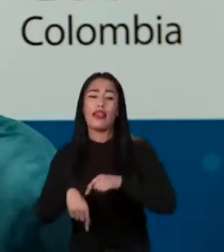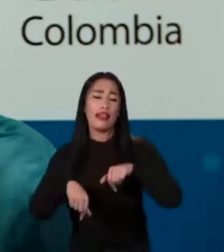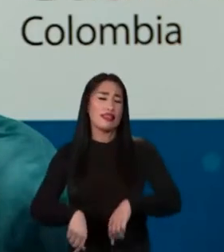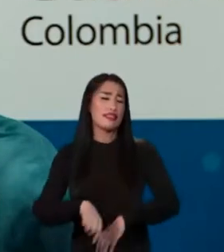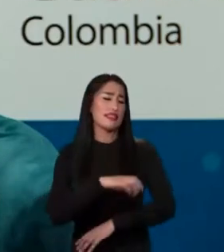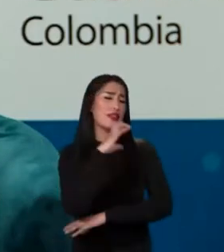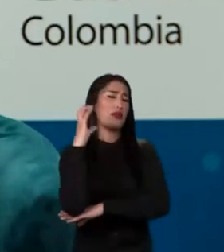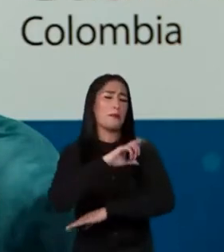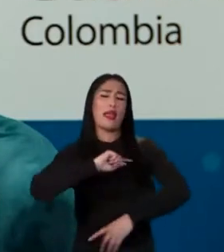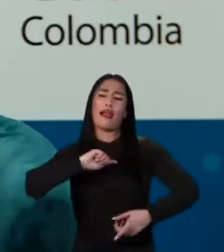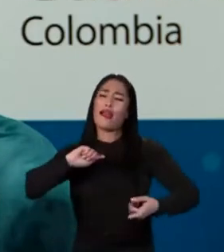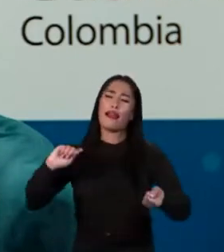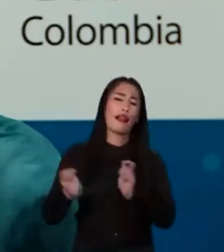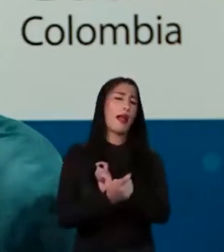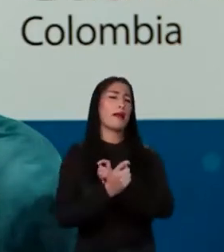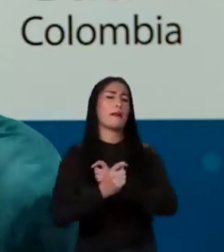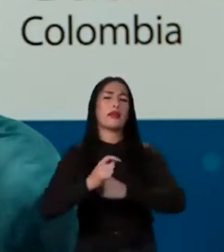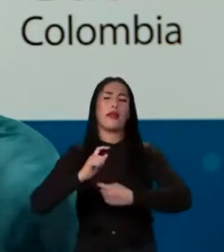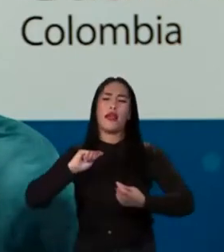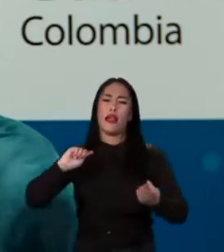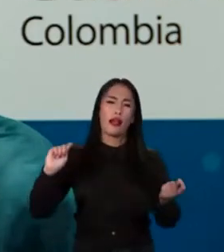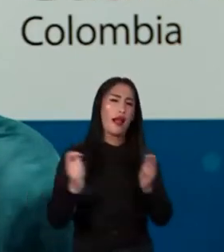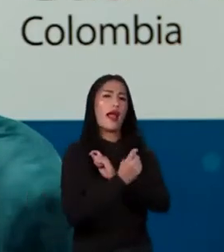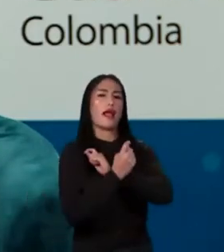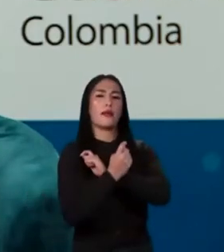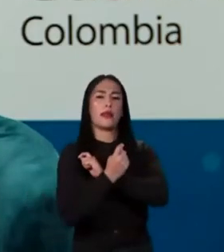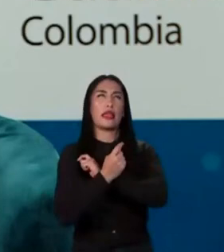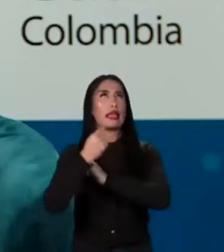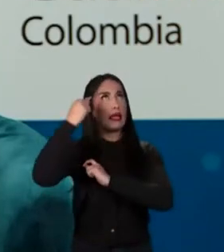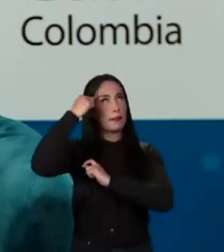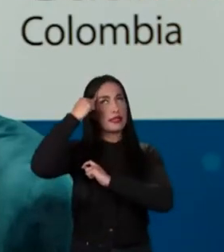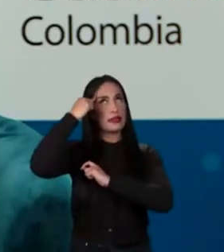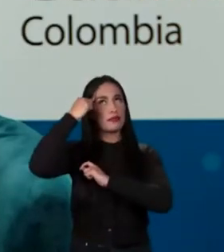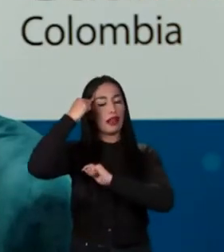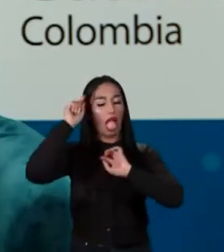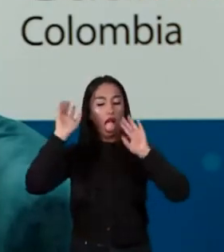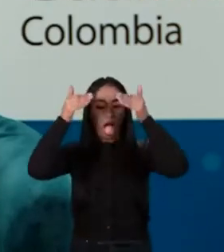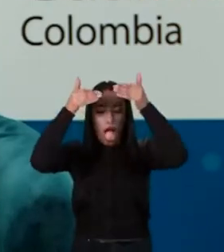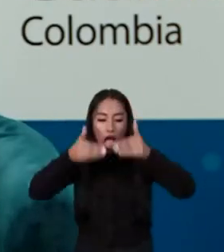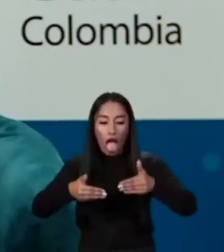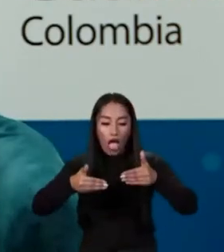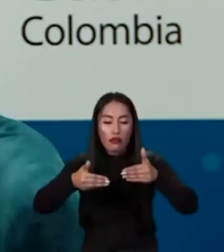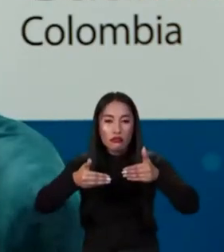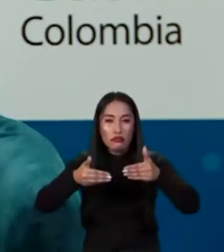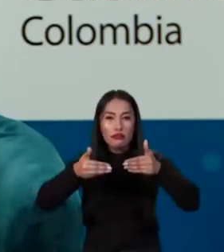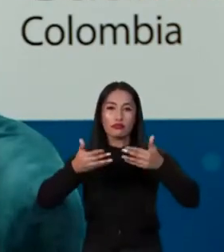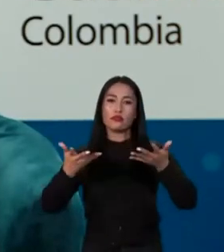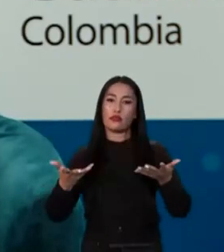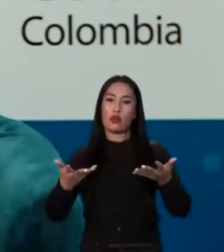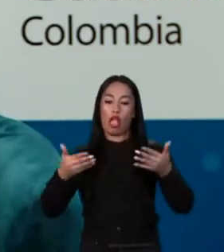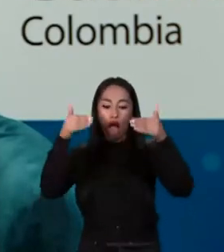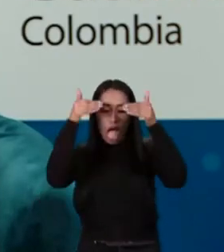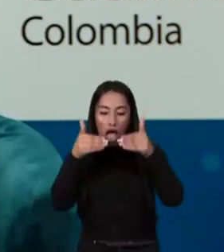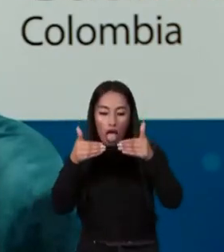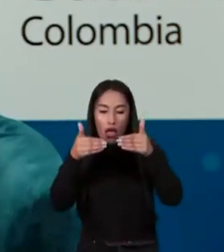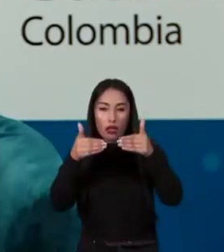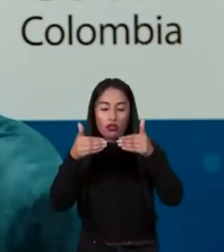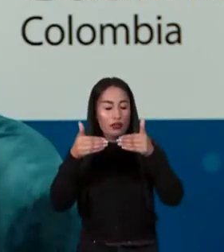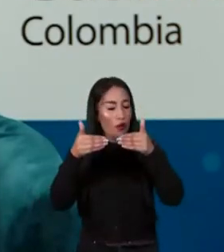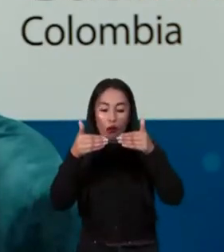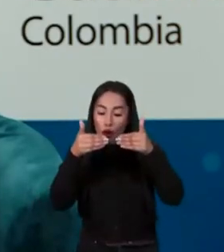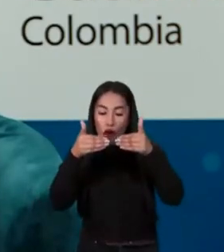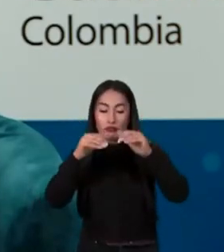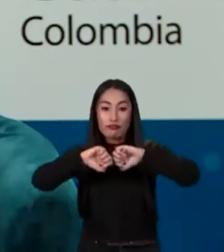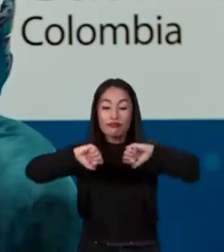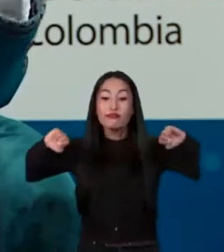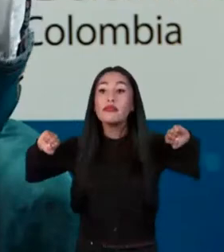cambia y nosotros seguimos pensando dentro de nuestros muros entonces tenemos que mirar hacia afuera y eso por eso me